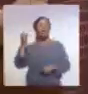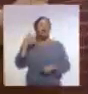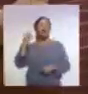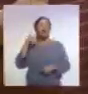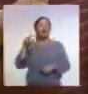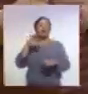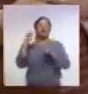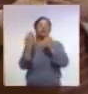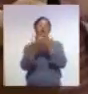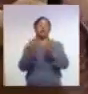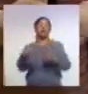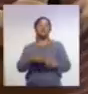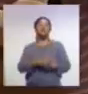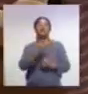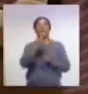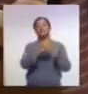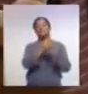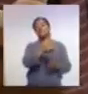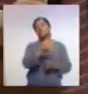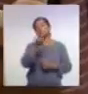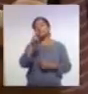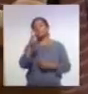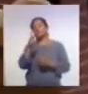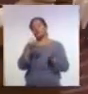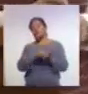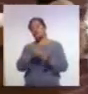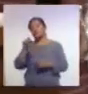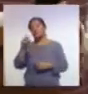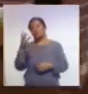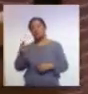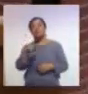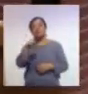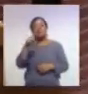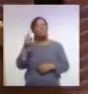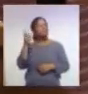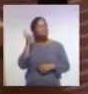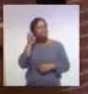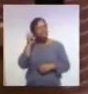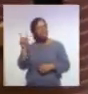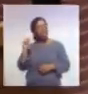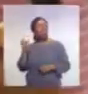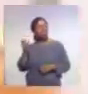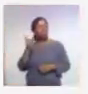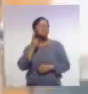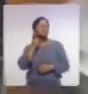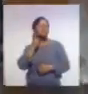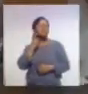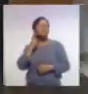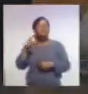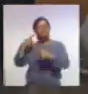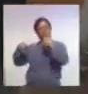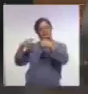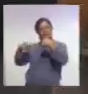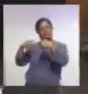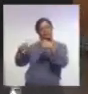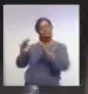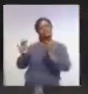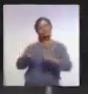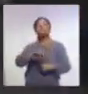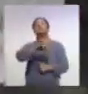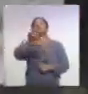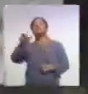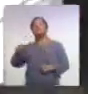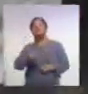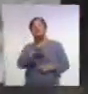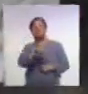para el periodo 2019-2024, donde escuchará posturas de diputados locales. Luego de la ceremonia en el Congreso poblano,